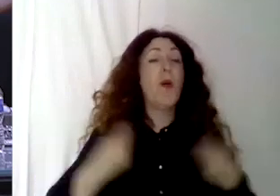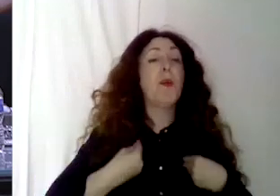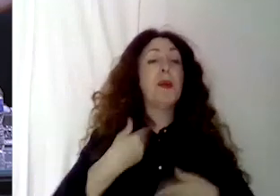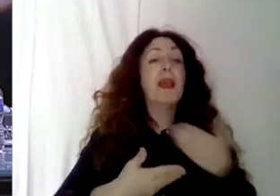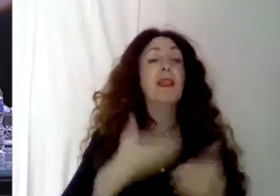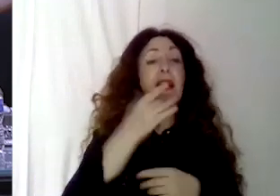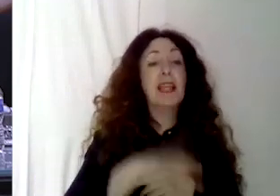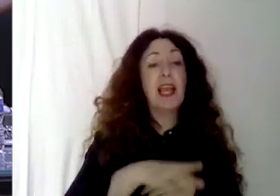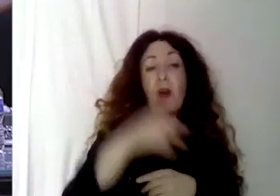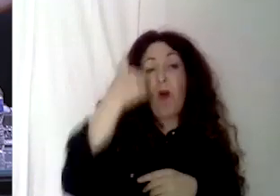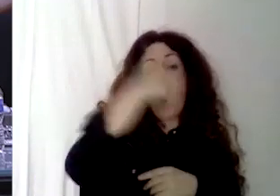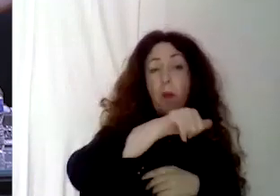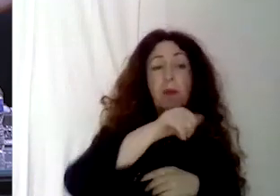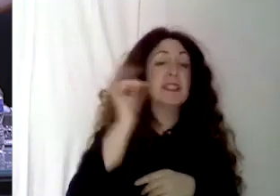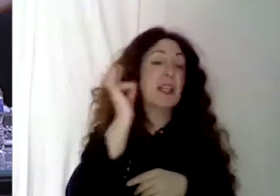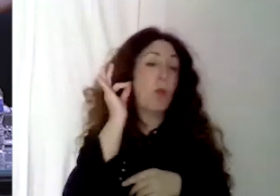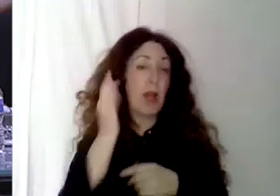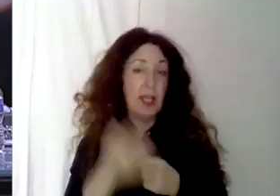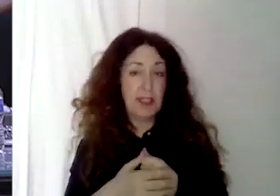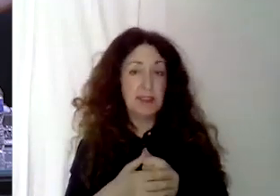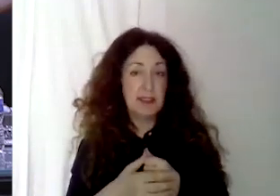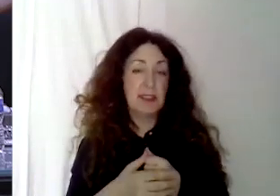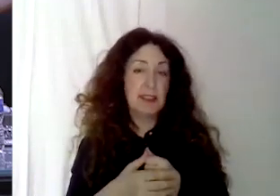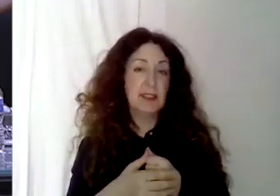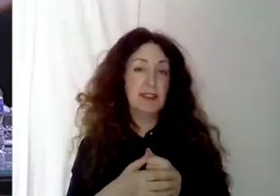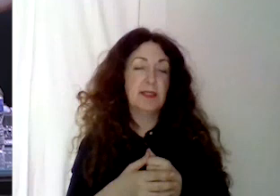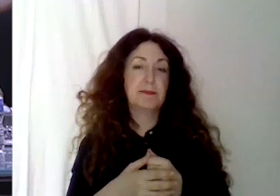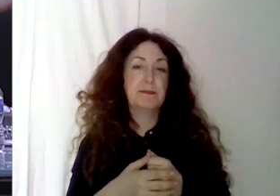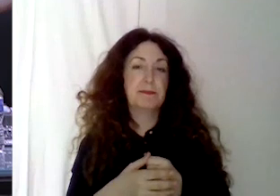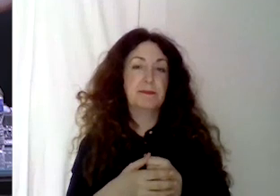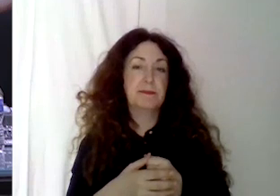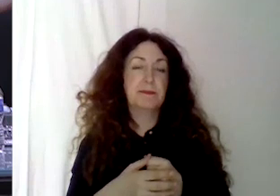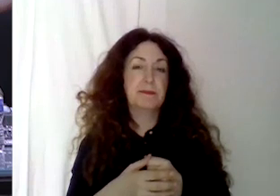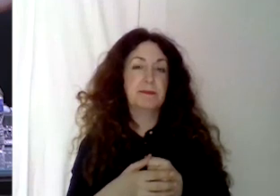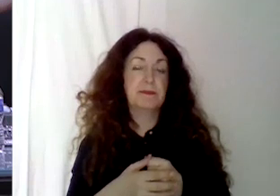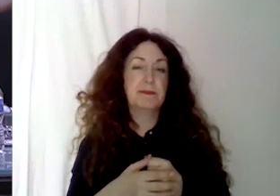que son seres humanos, fracasados.